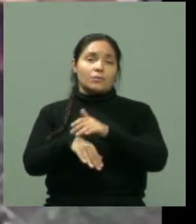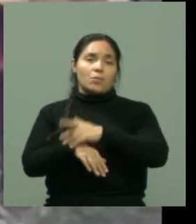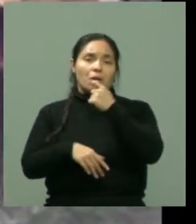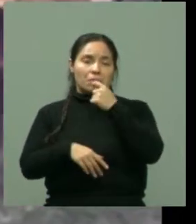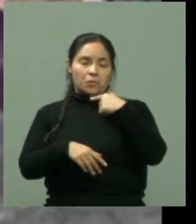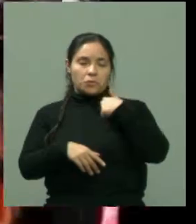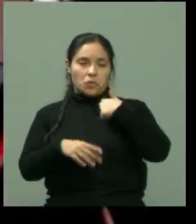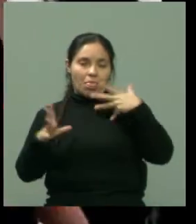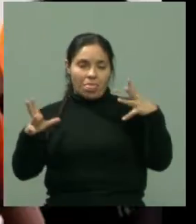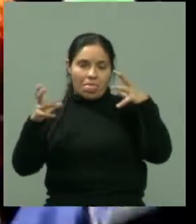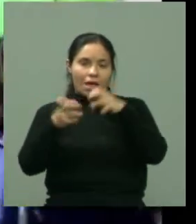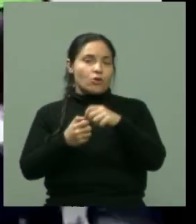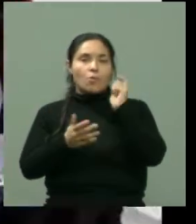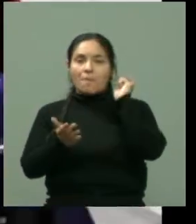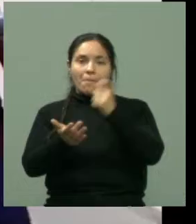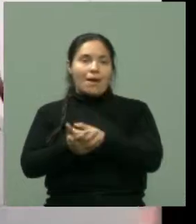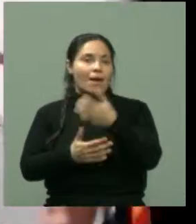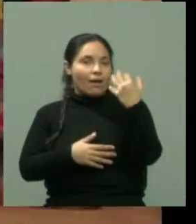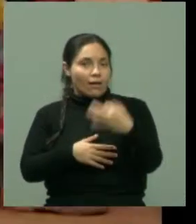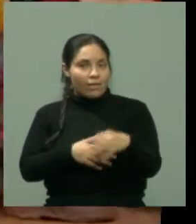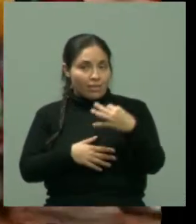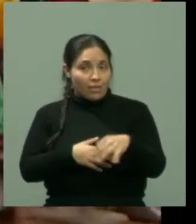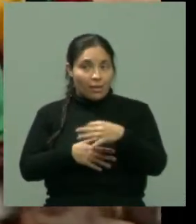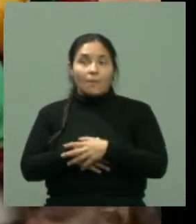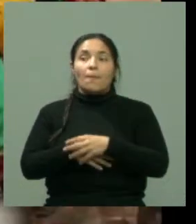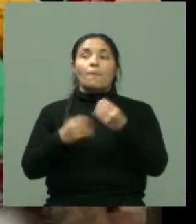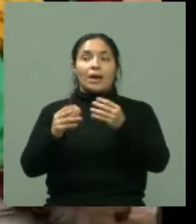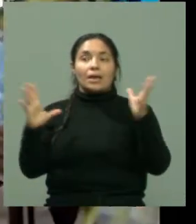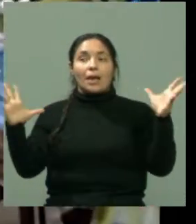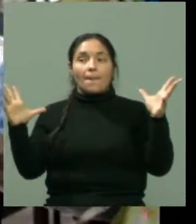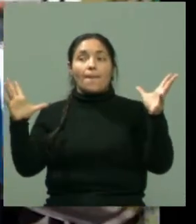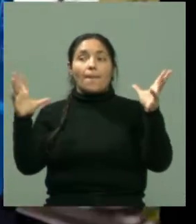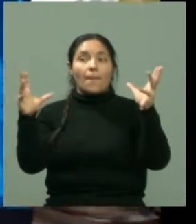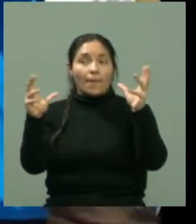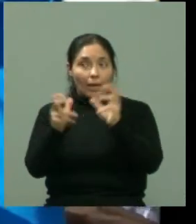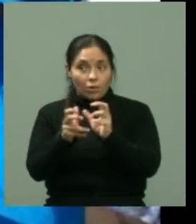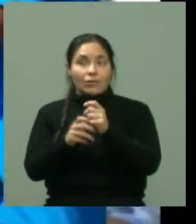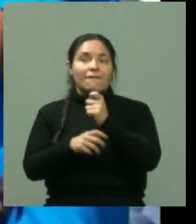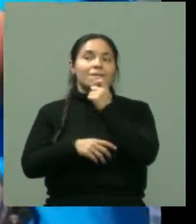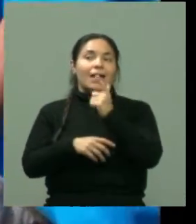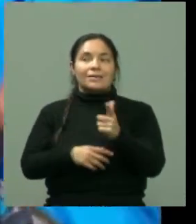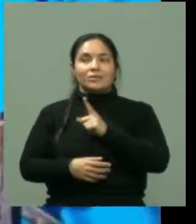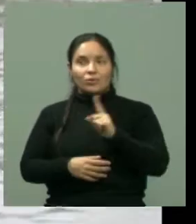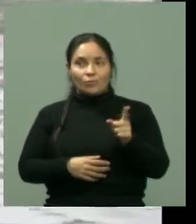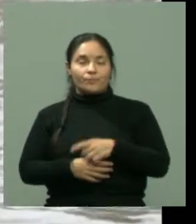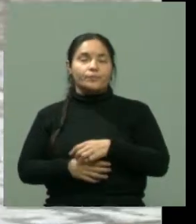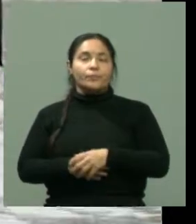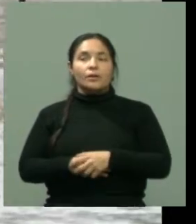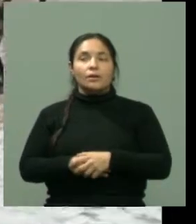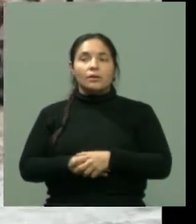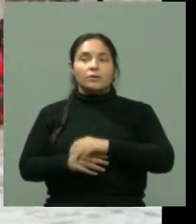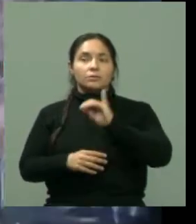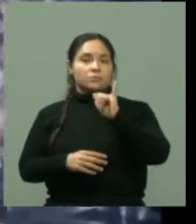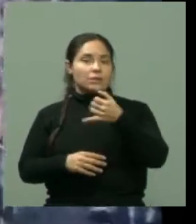daño tengo que pagar cierto precio por eso, también para empezar a disminuirlo y para que no sea tan fácil, ¿no? Sí, también se planteó en un